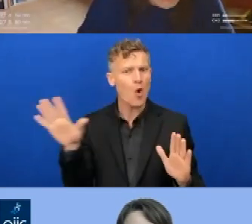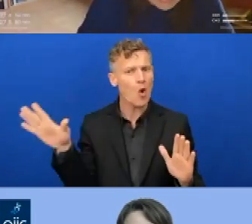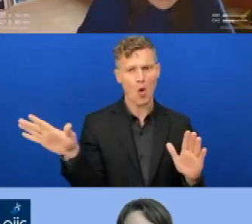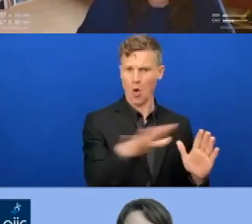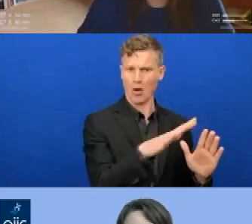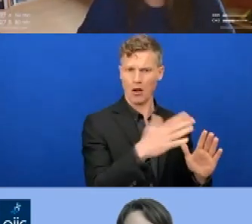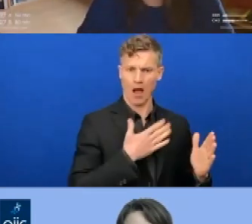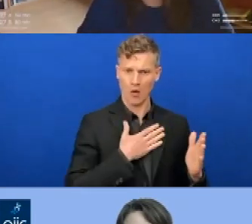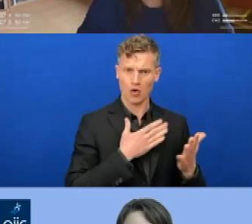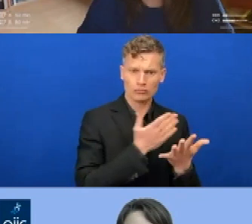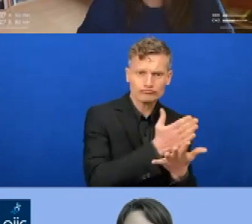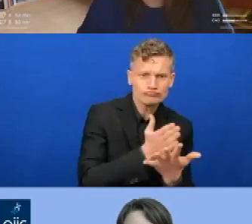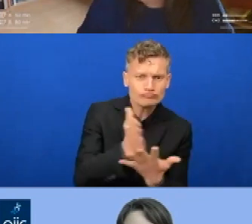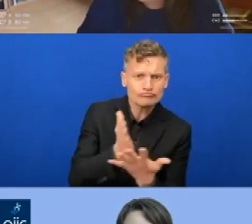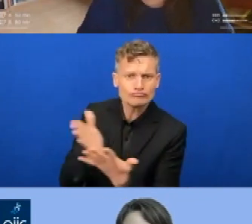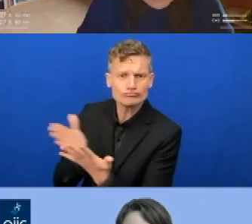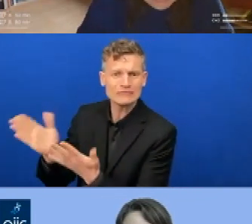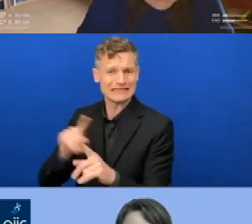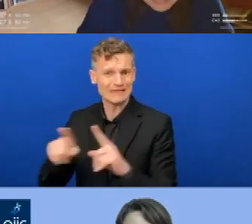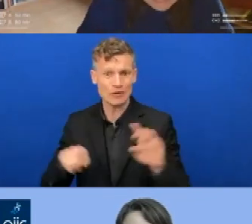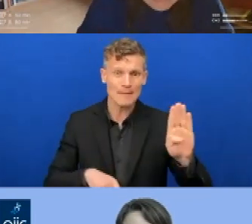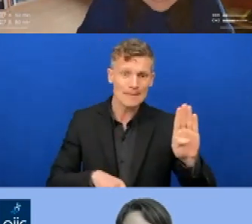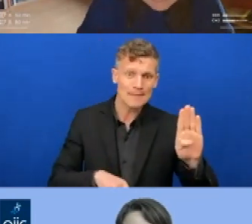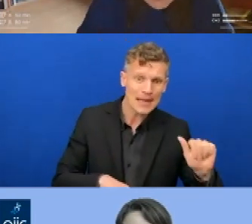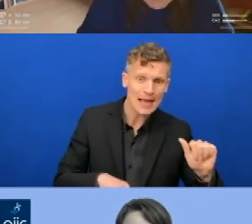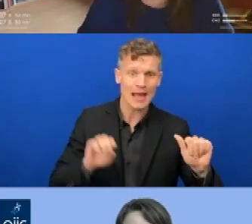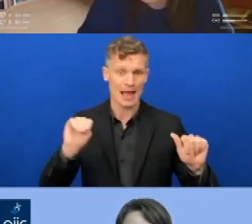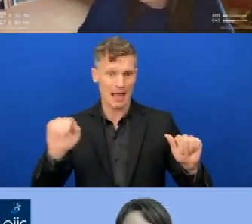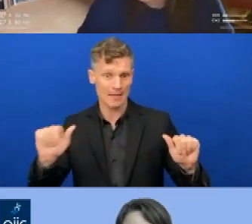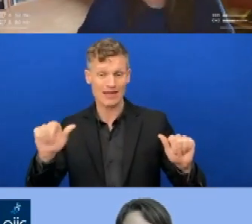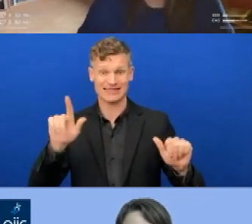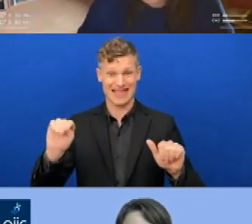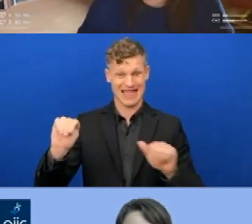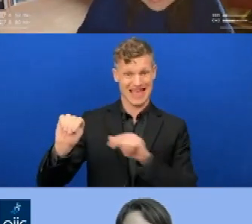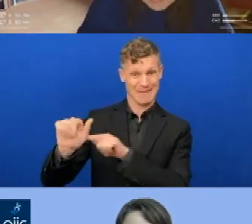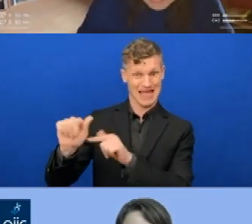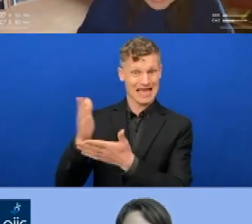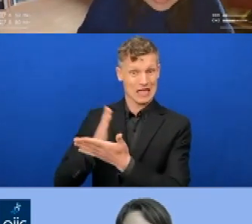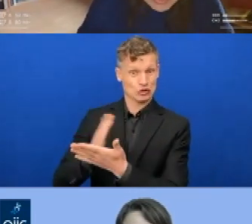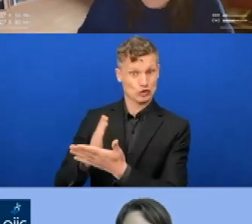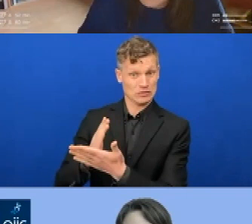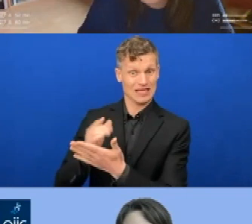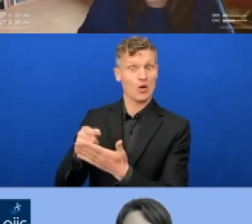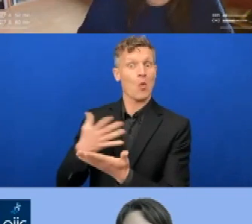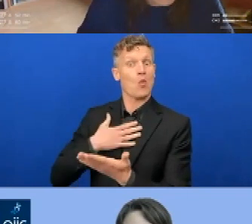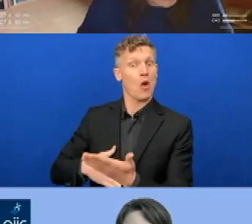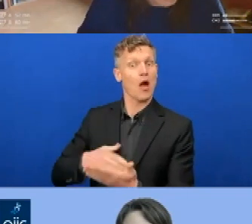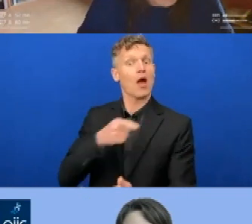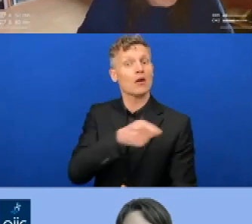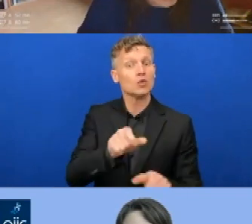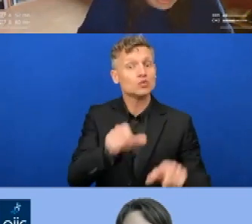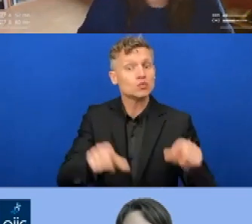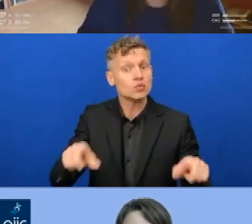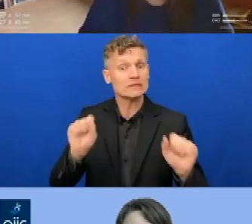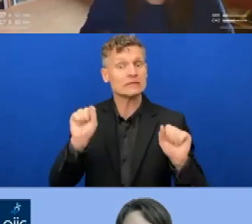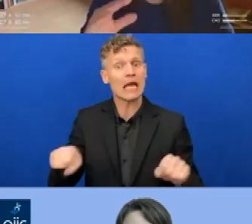para la licenciatura y para los programas de maestría. Y para la maestría en